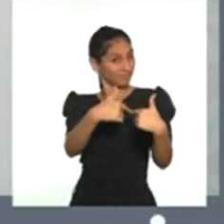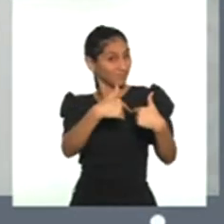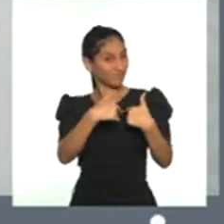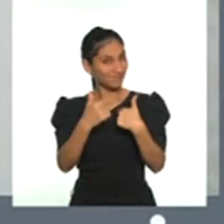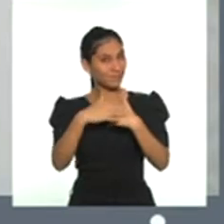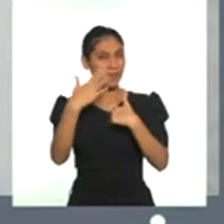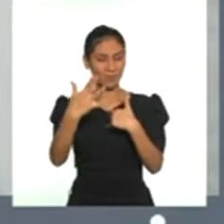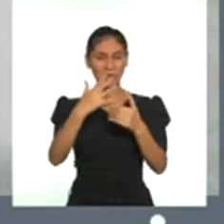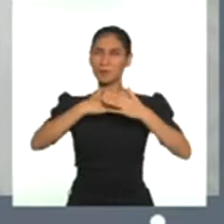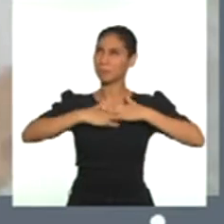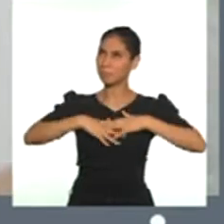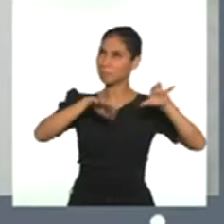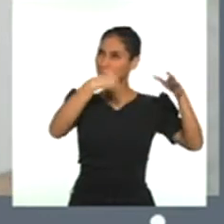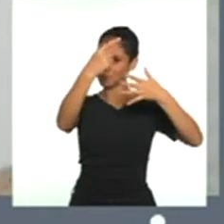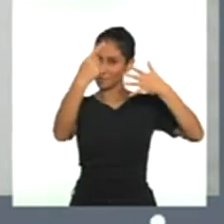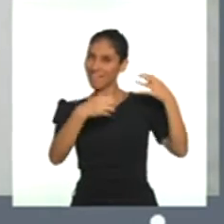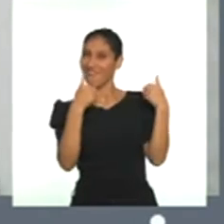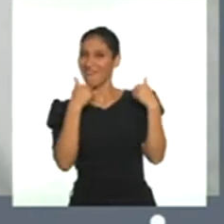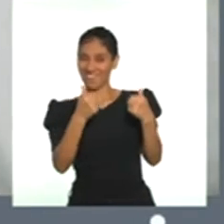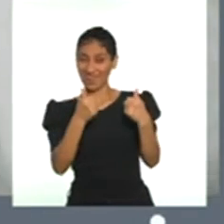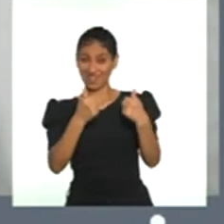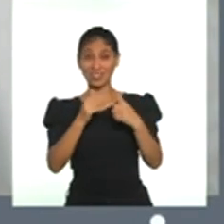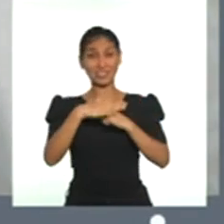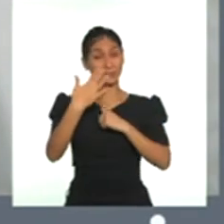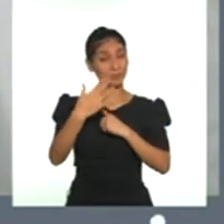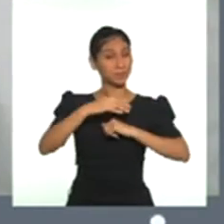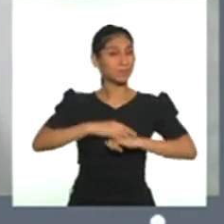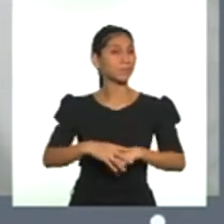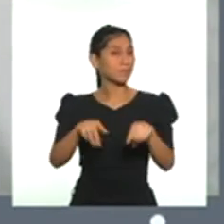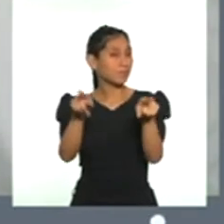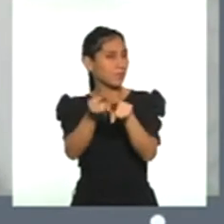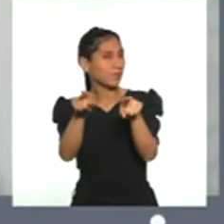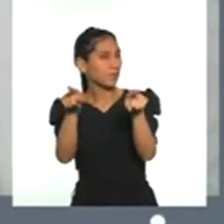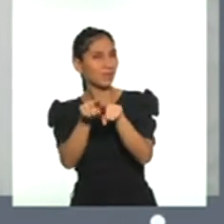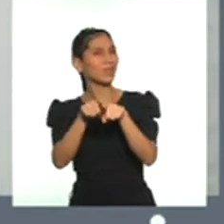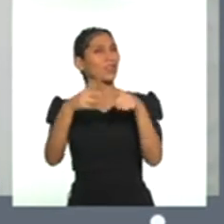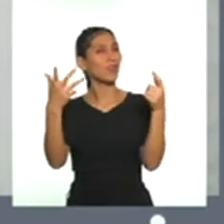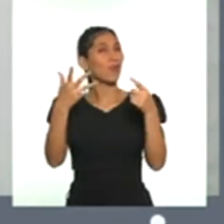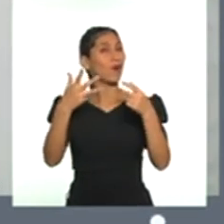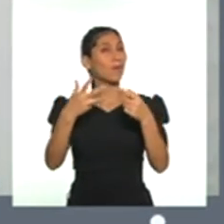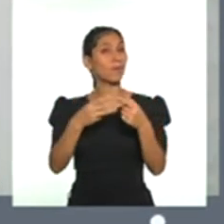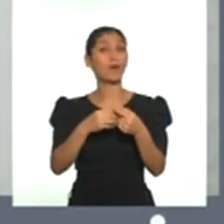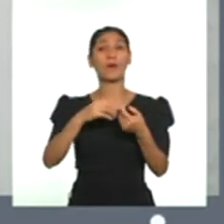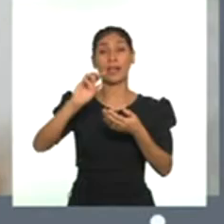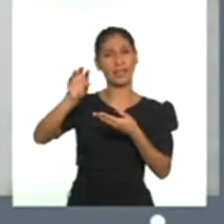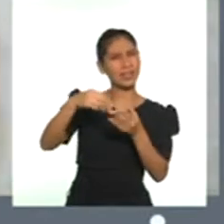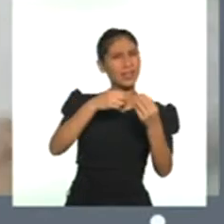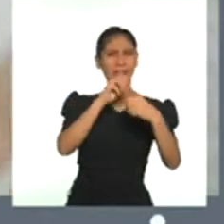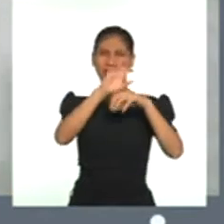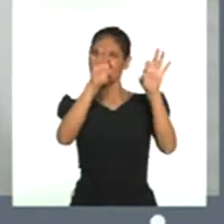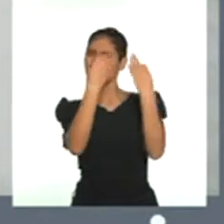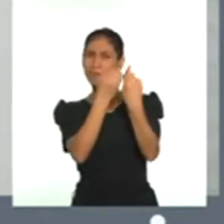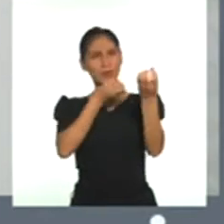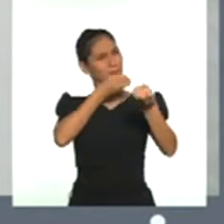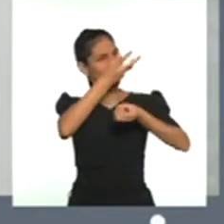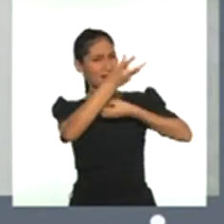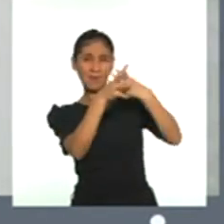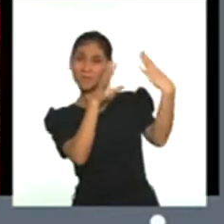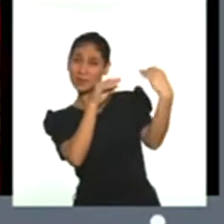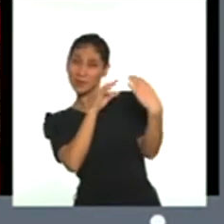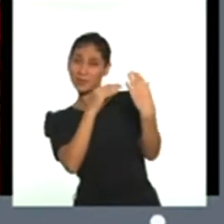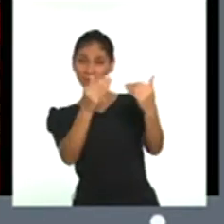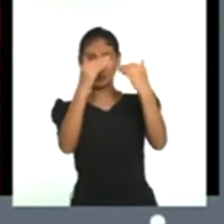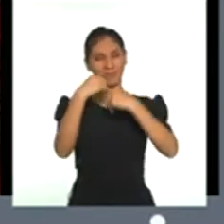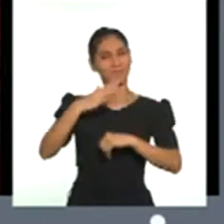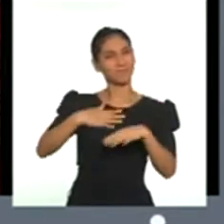manera adecuada en las diferentes situaciones que se nos presentan. También tenemos que aumentar el diálogo en familia.